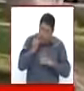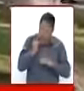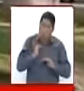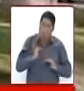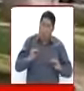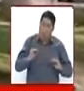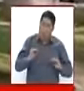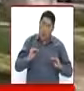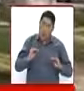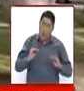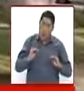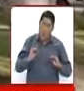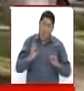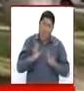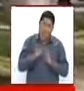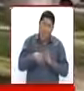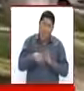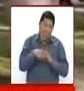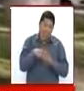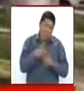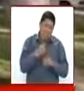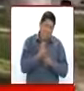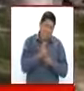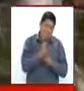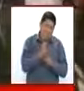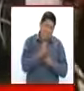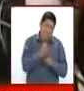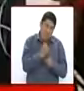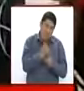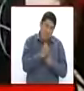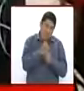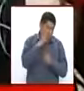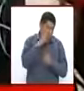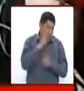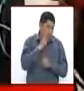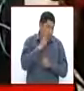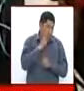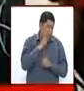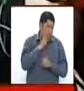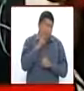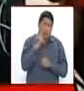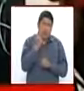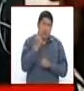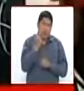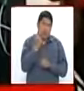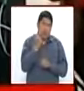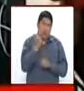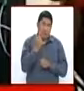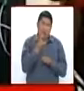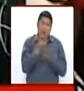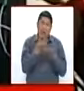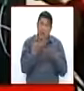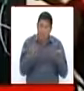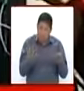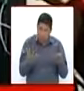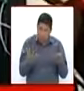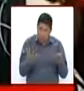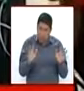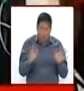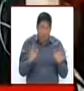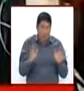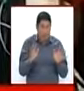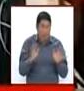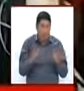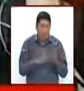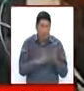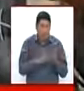adolescentes para ponerlas a trabajar sexualmente. No solamente un solo caso, repito, son varios, ¿ya?